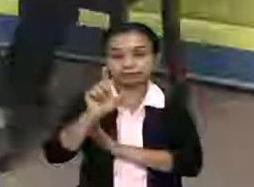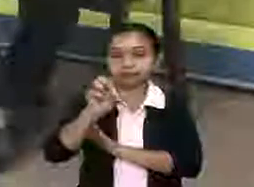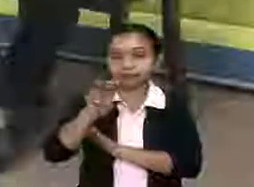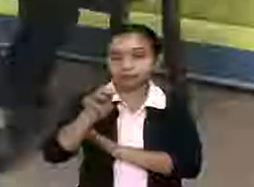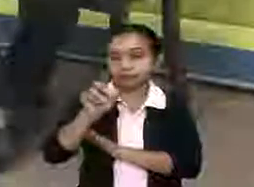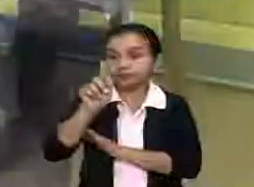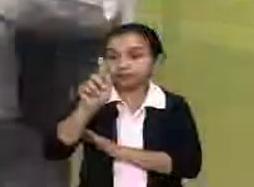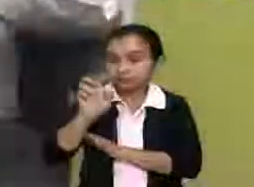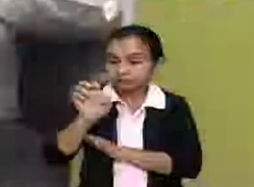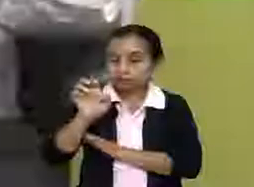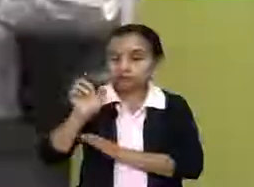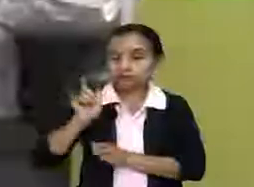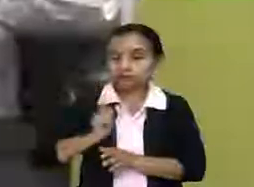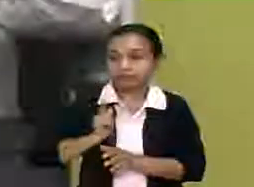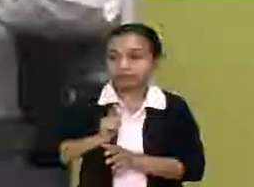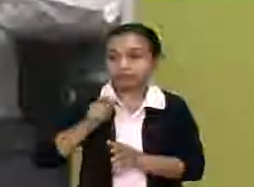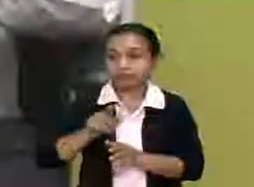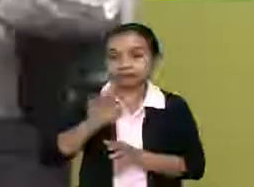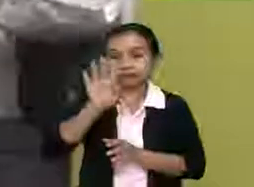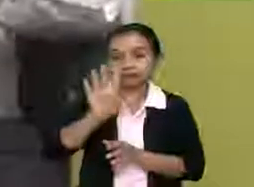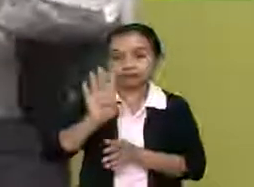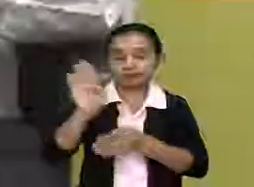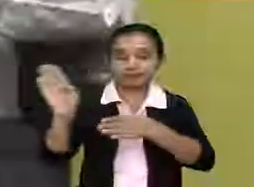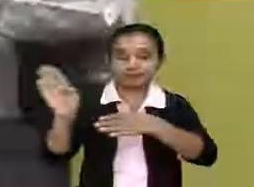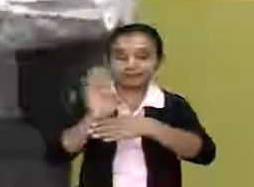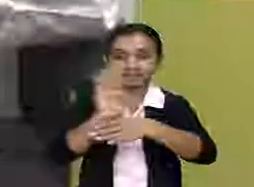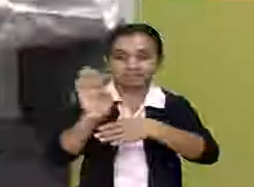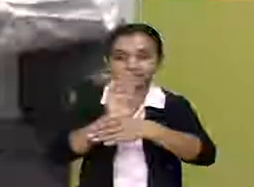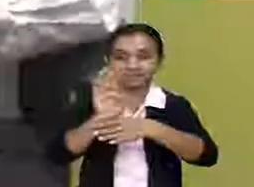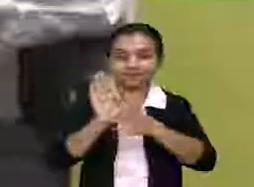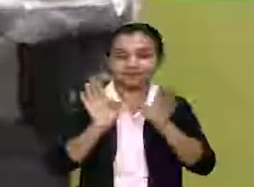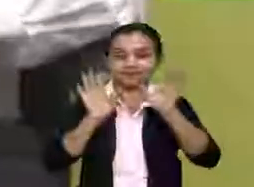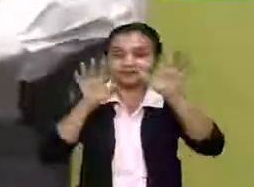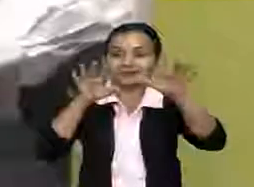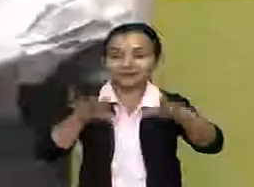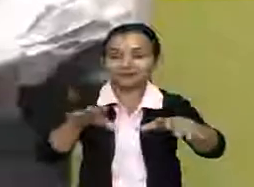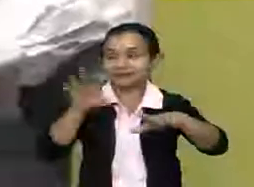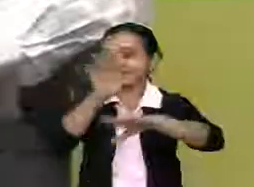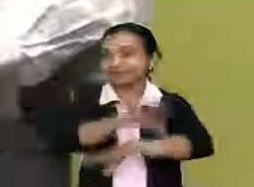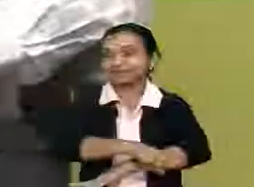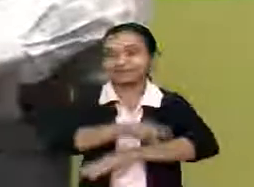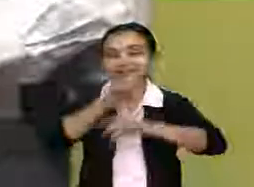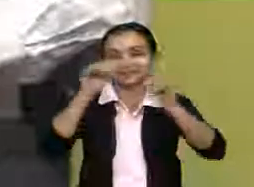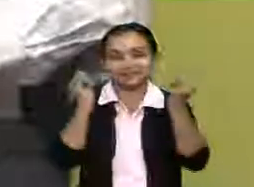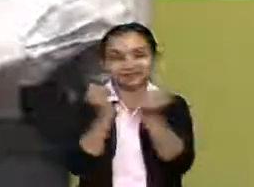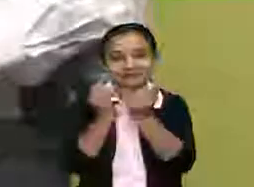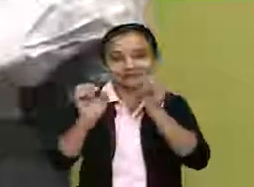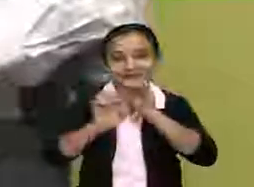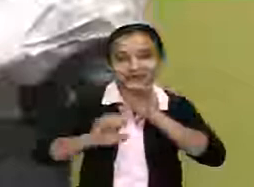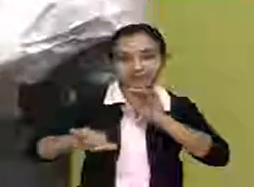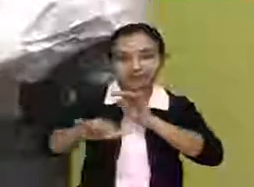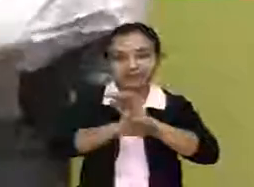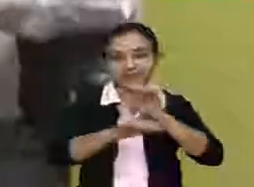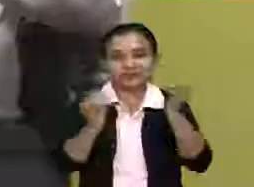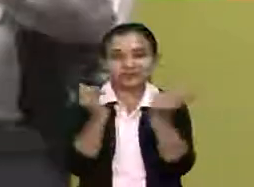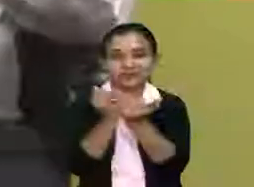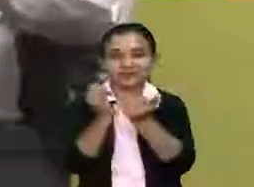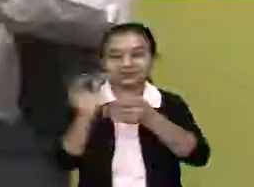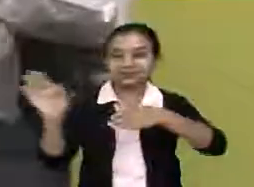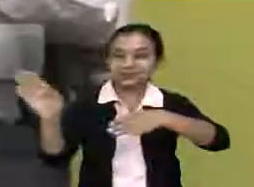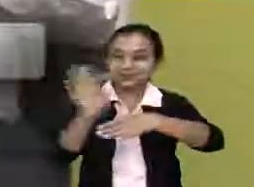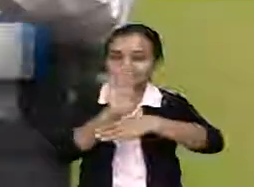y tenemos cuatro bancos satélite en léon juigalpa matagalpa y estelí estos bancos están